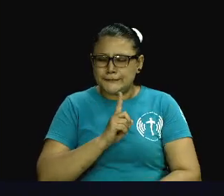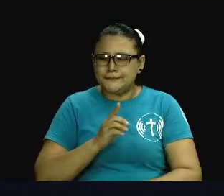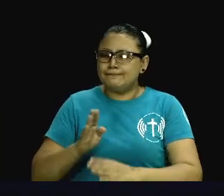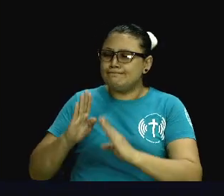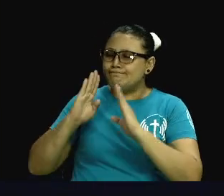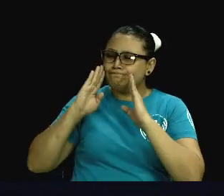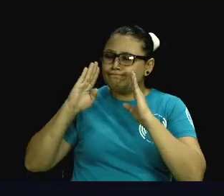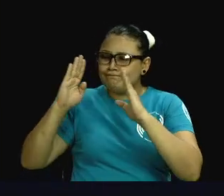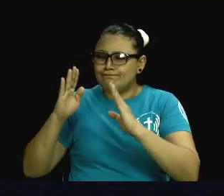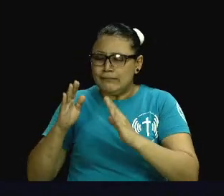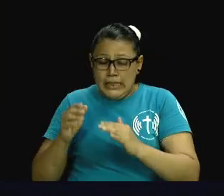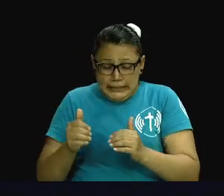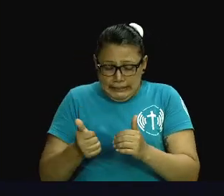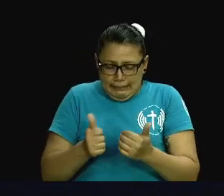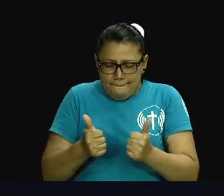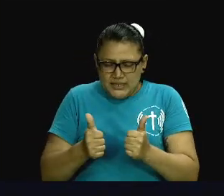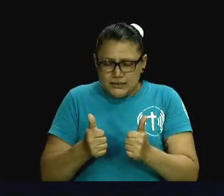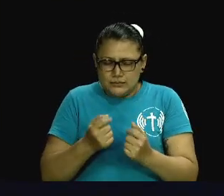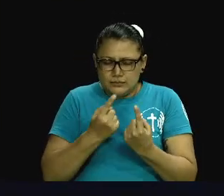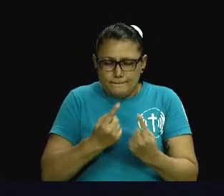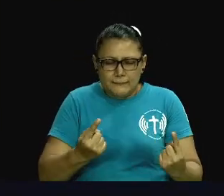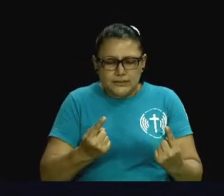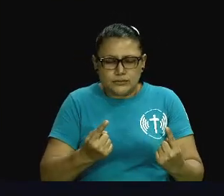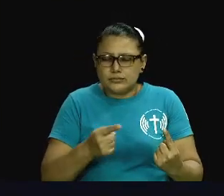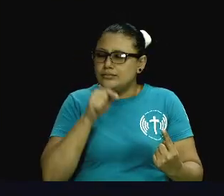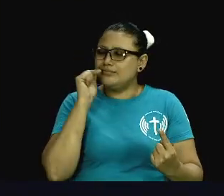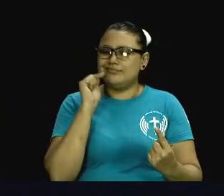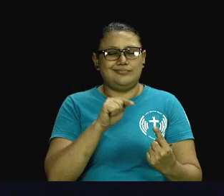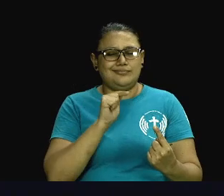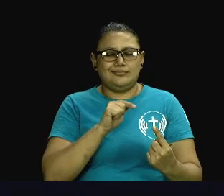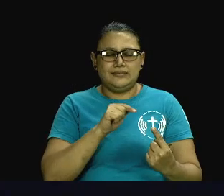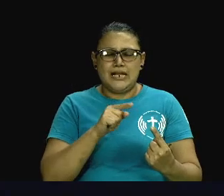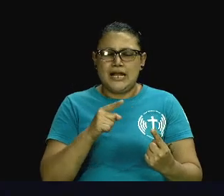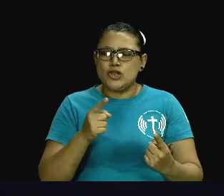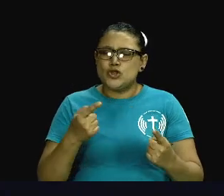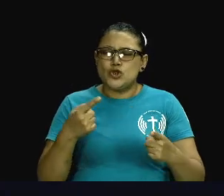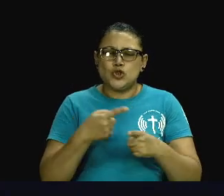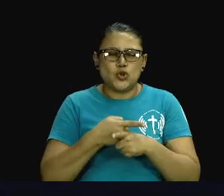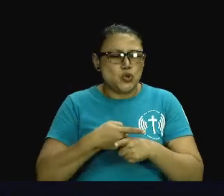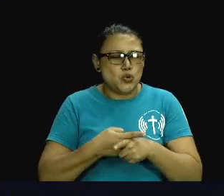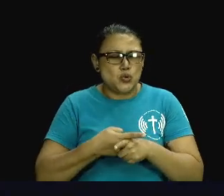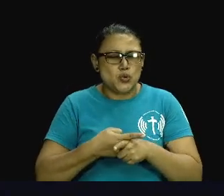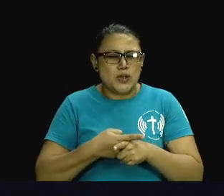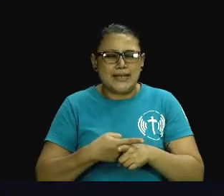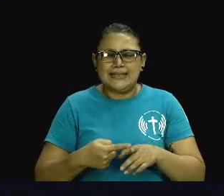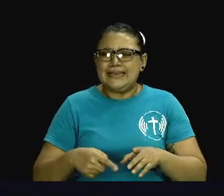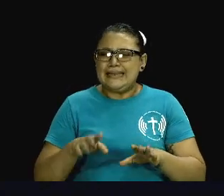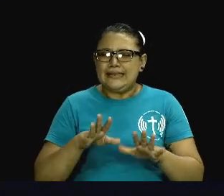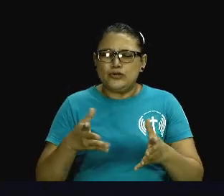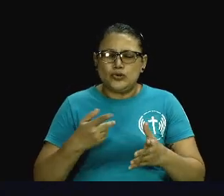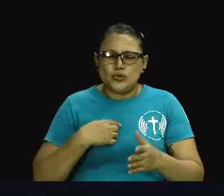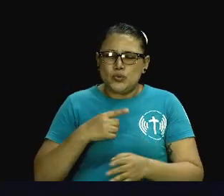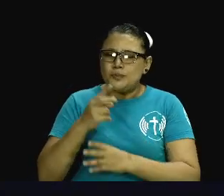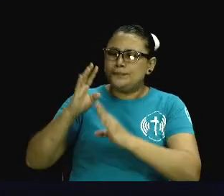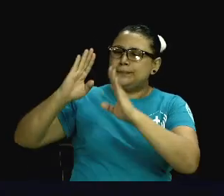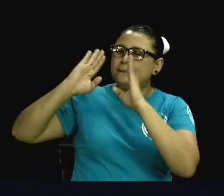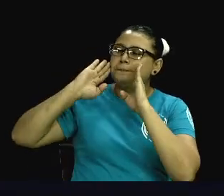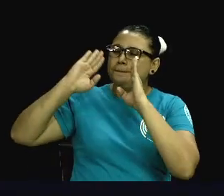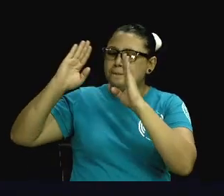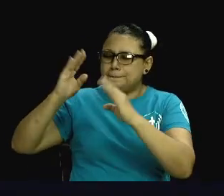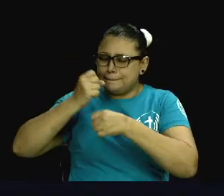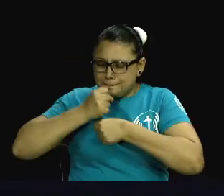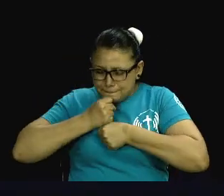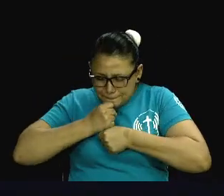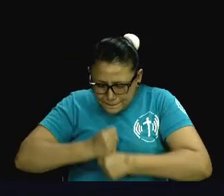depender de ayuda humana sino al contrario tenemos que depender fijarnos y